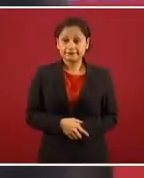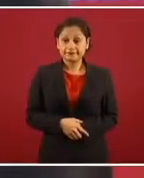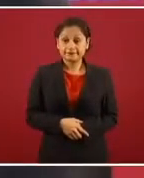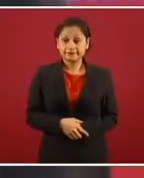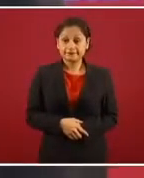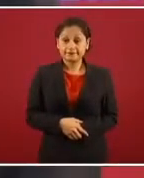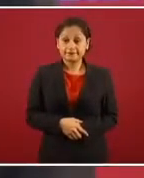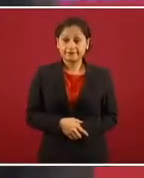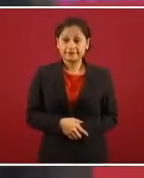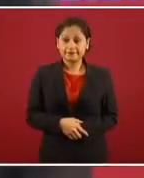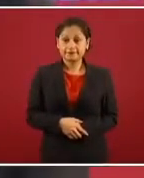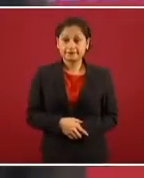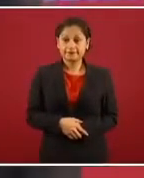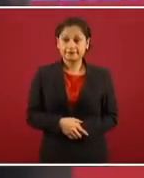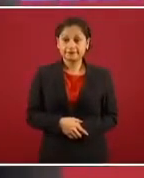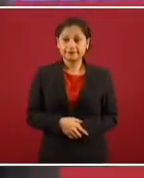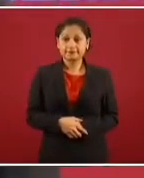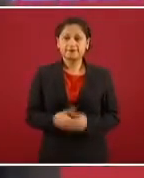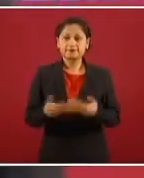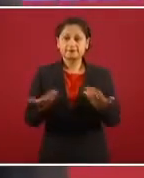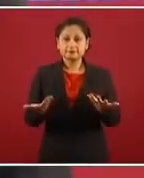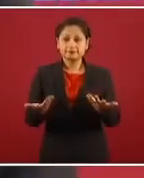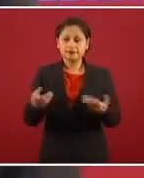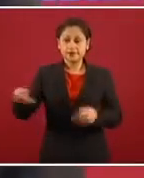para enfrentar la crisis económica? Así.